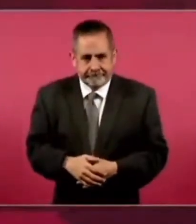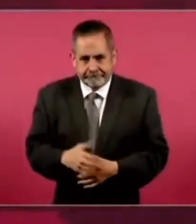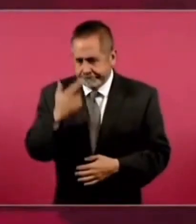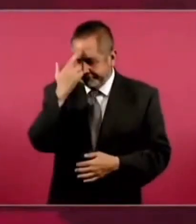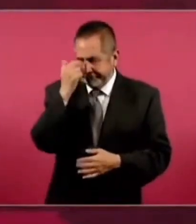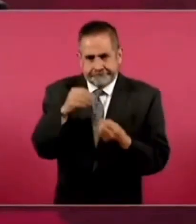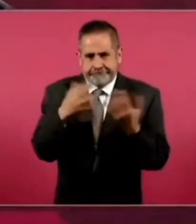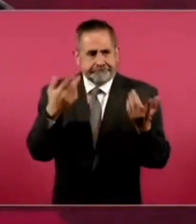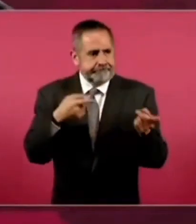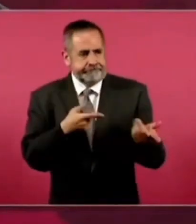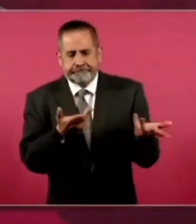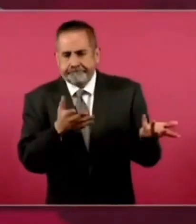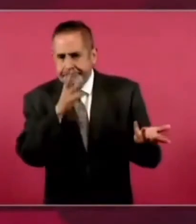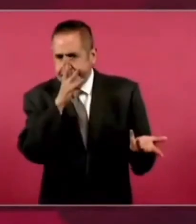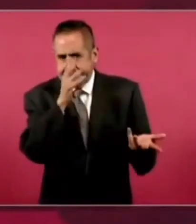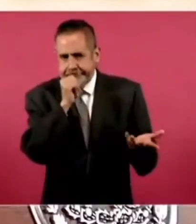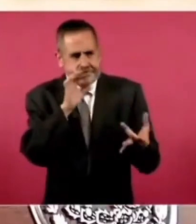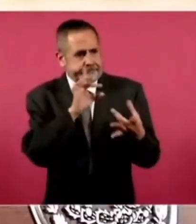obvias,